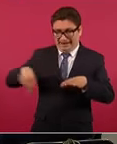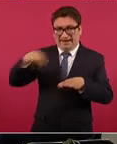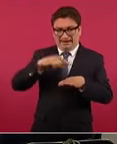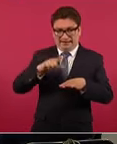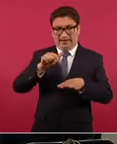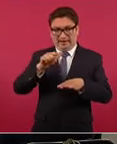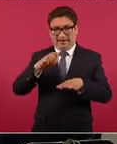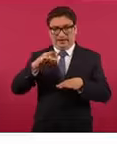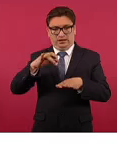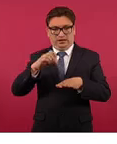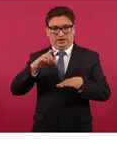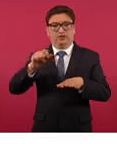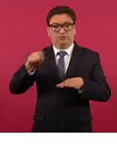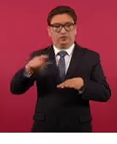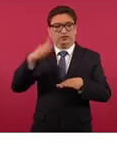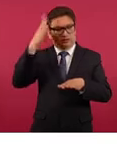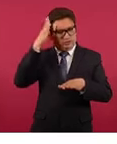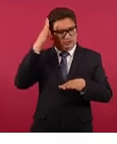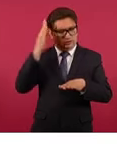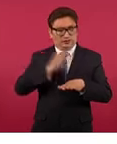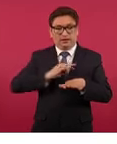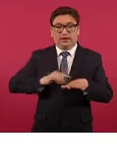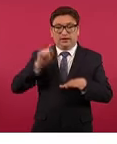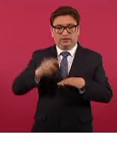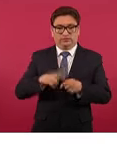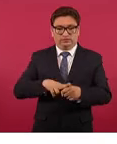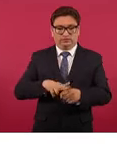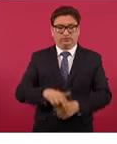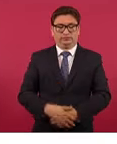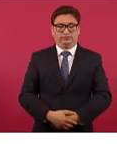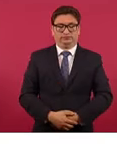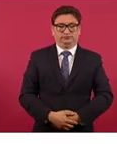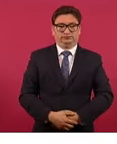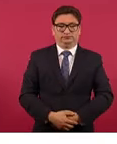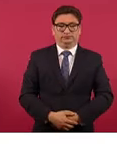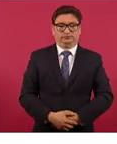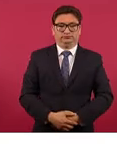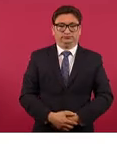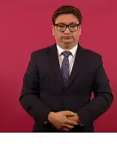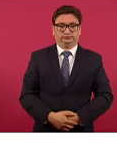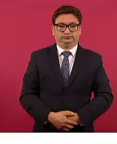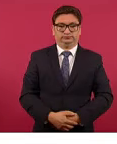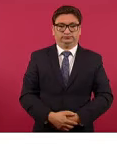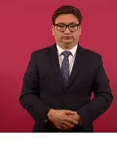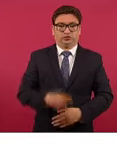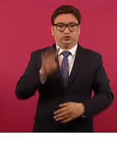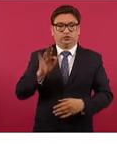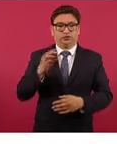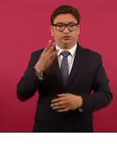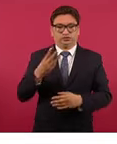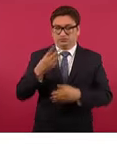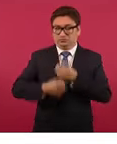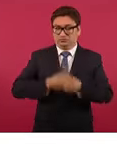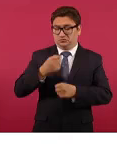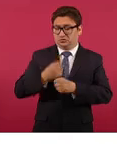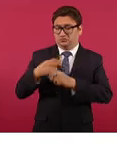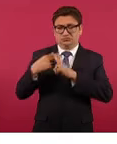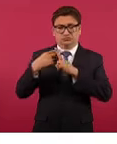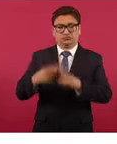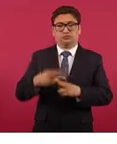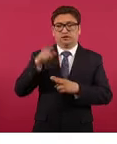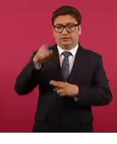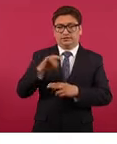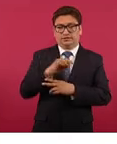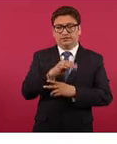en álamos la cabecera municipal hay un hospital de 43 años de antigüedad que fue en su momento uno de los hospitales